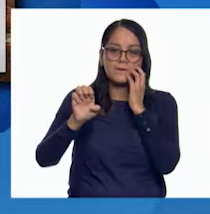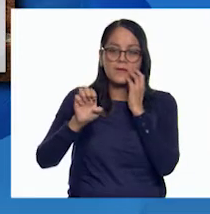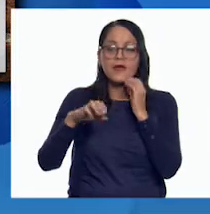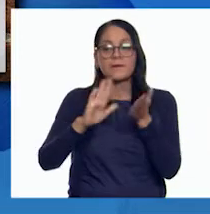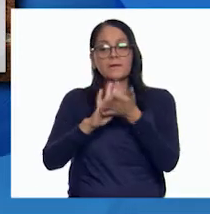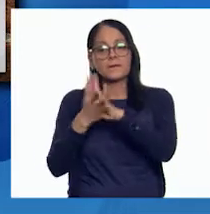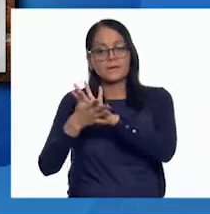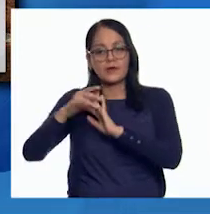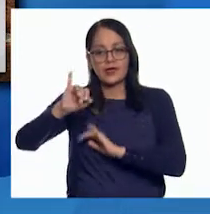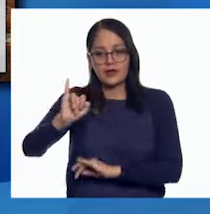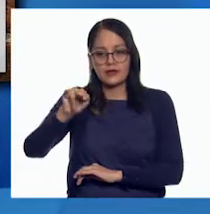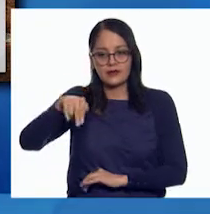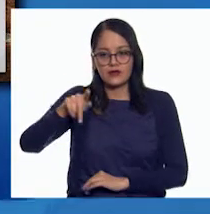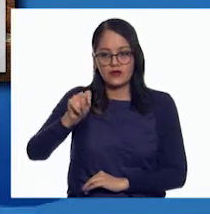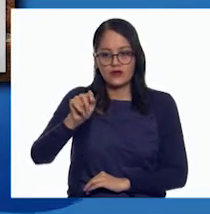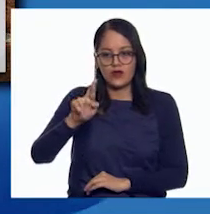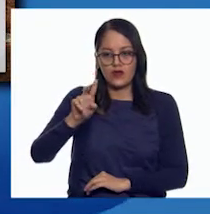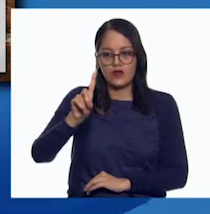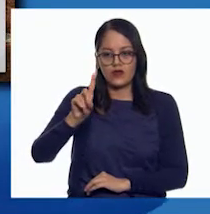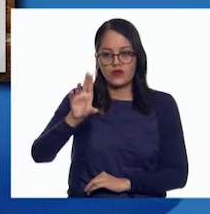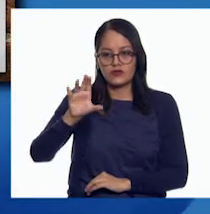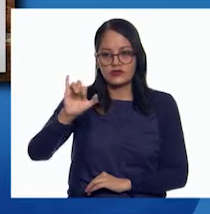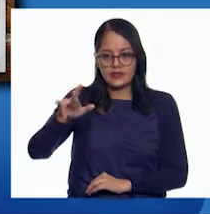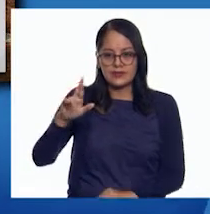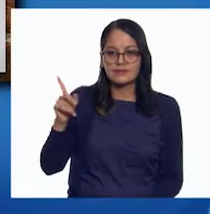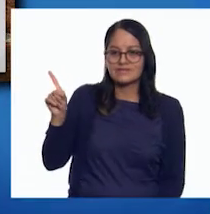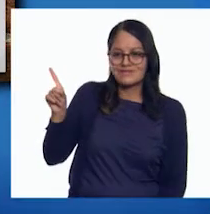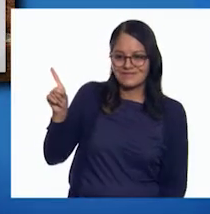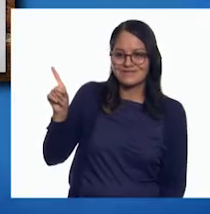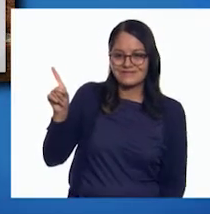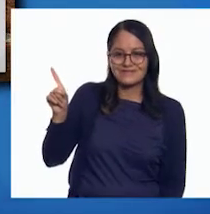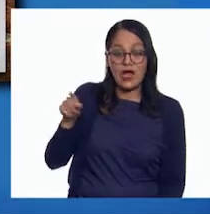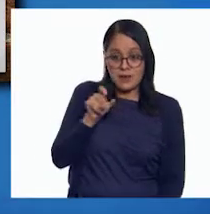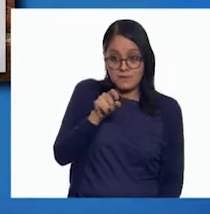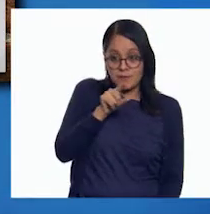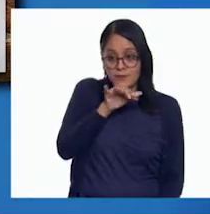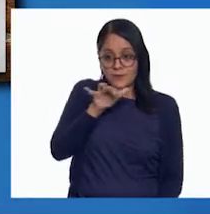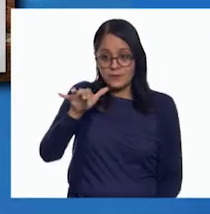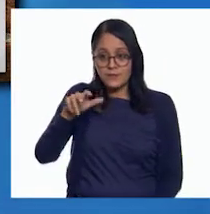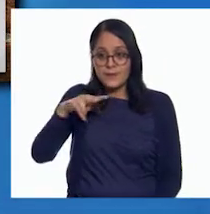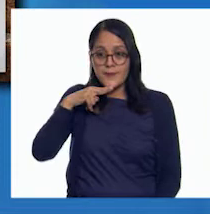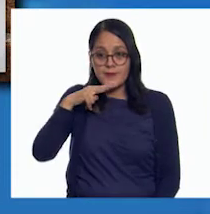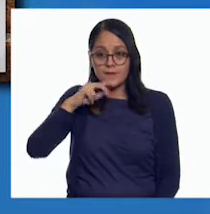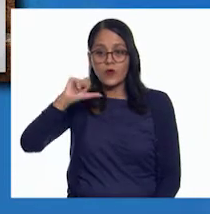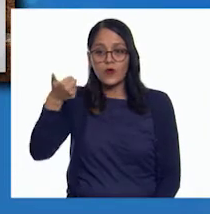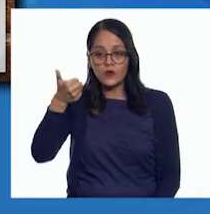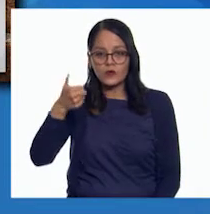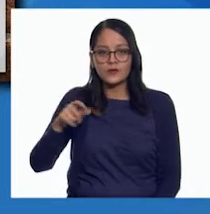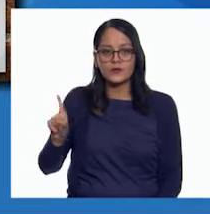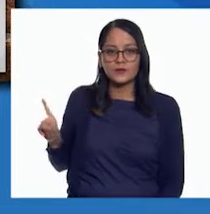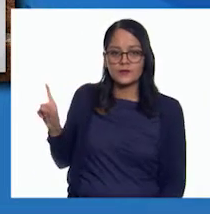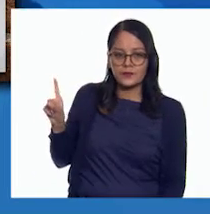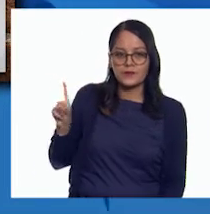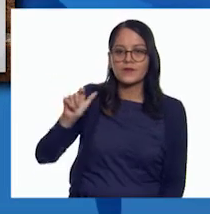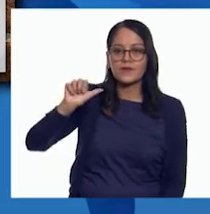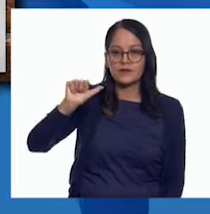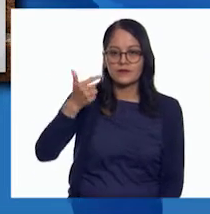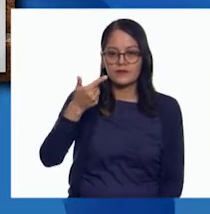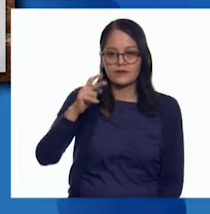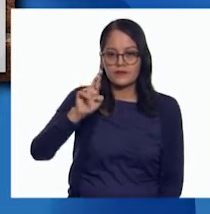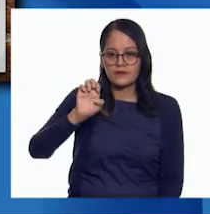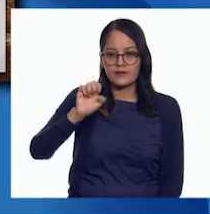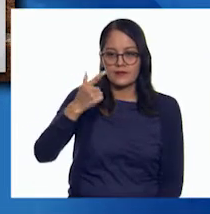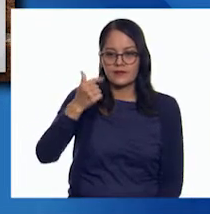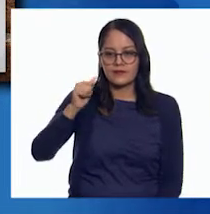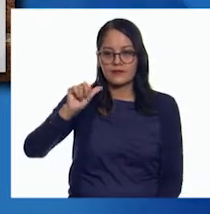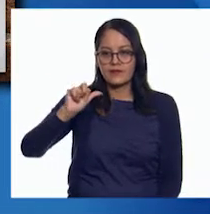Introducir. Y ahí tenemos también en ese mismo paso otro verbo. Agrega. Agregar. Ah, muy bien.